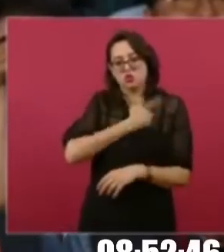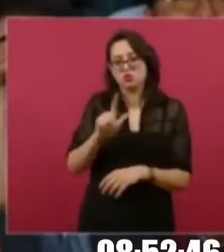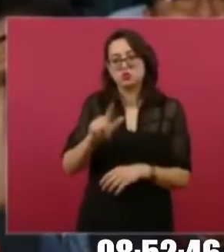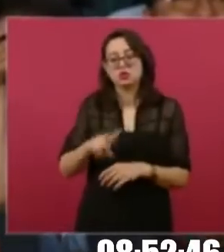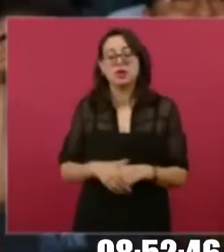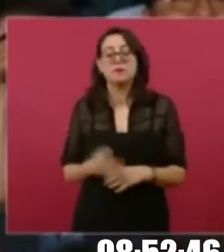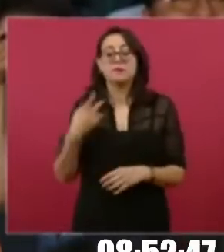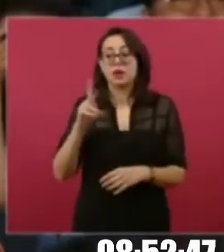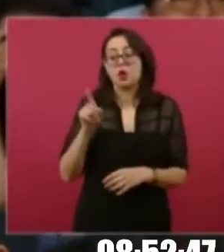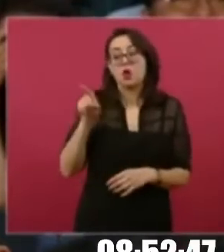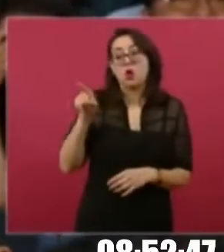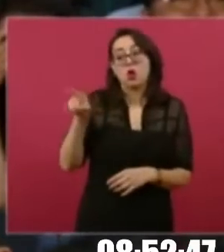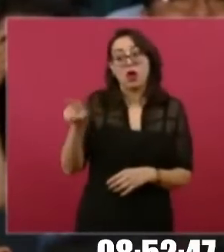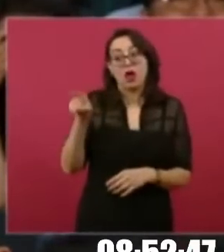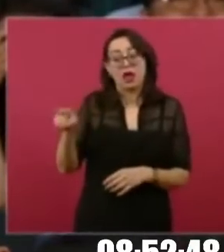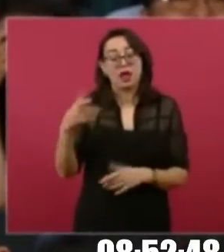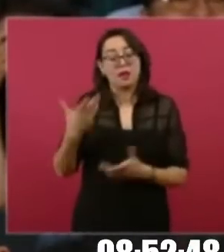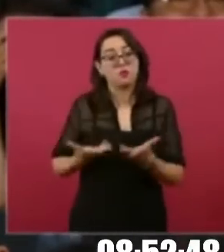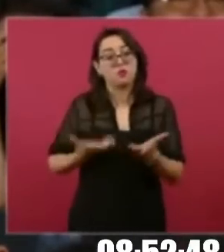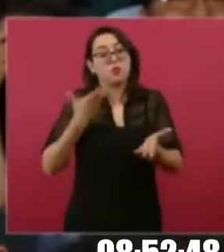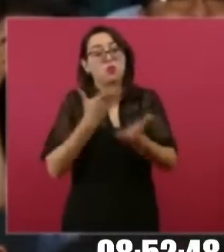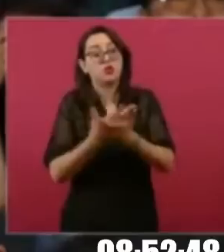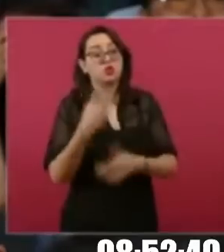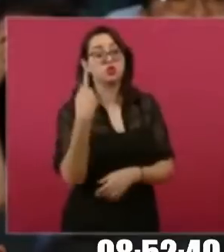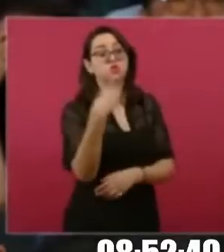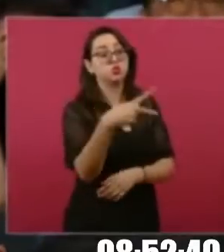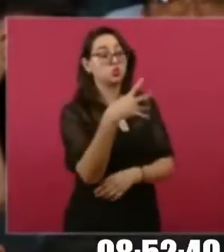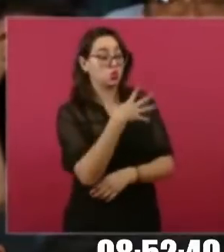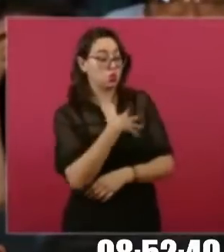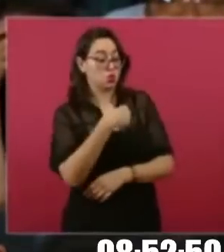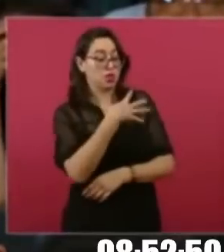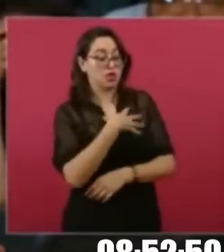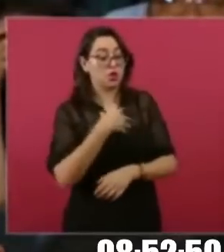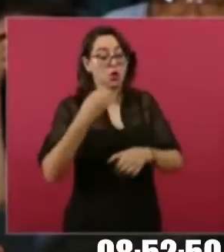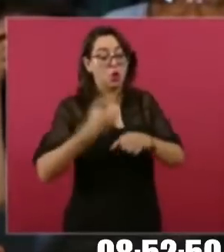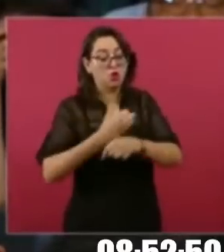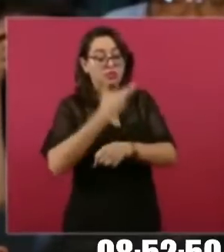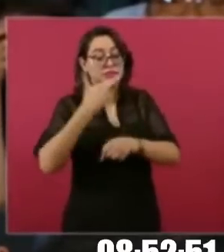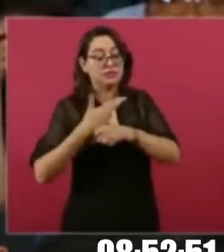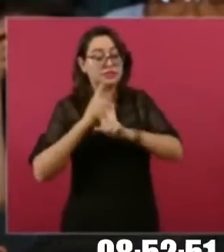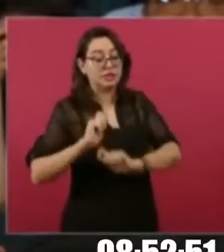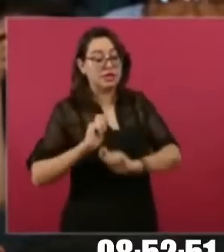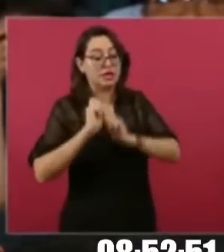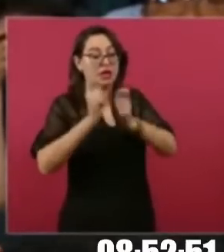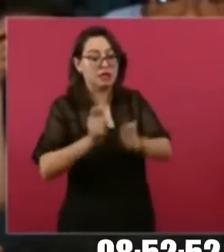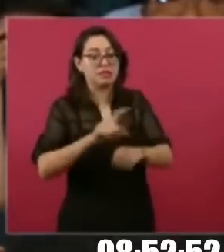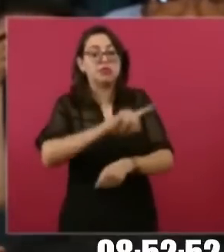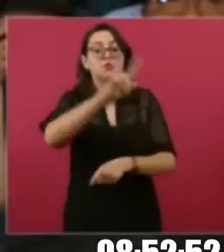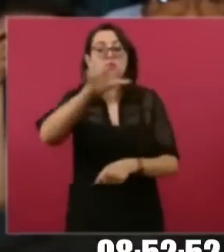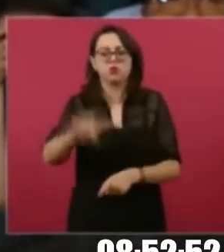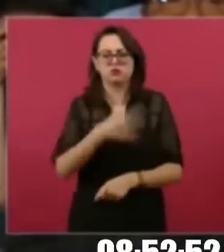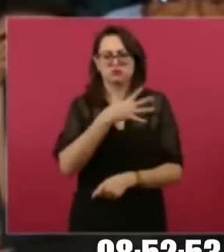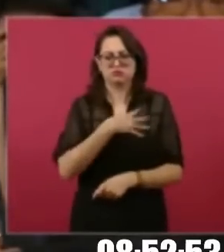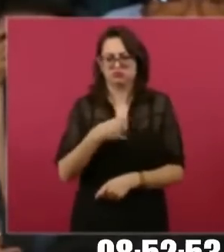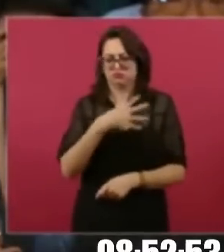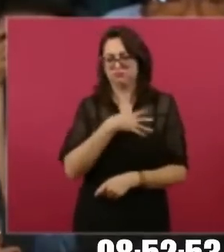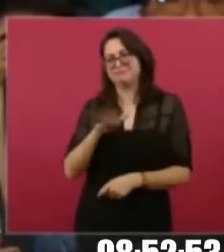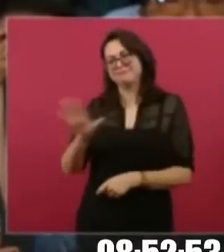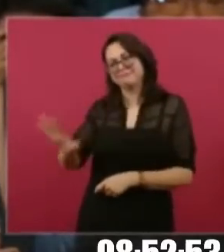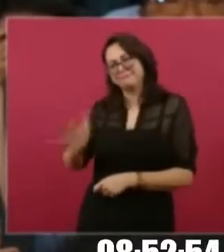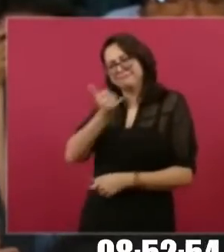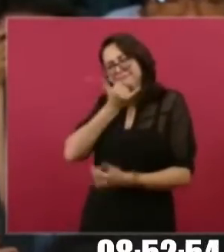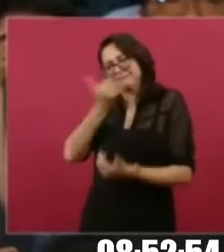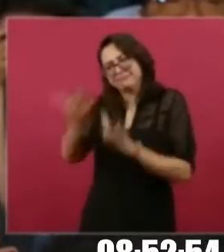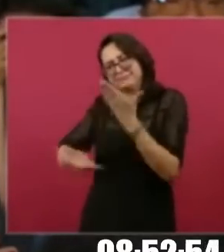él no no aceptaba el tema de de este posible cargo En cuanto llegar a la presidencia de la República Marcelo ebrar su opinión al respecto y